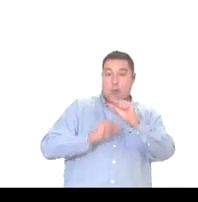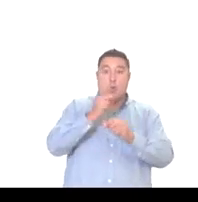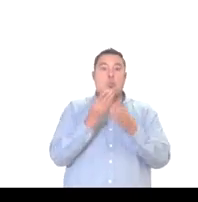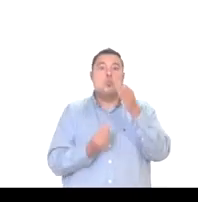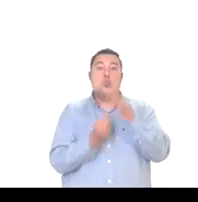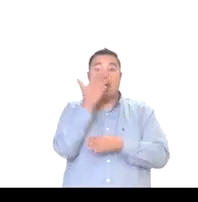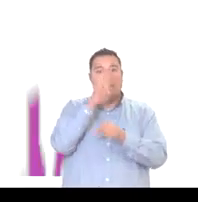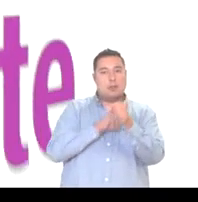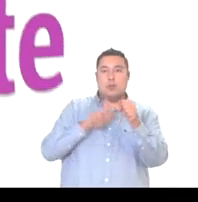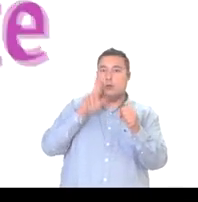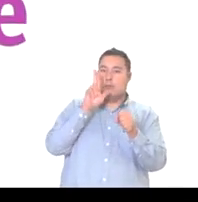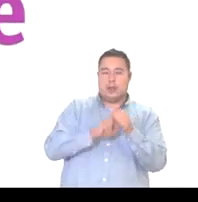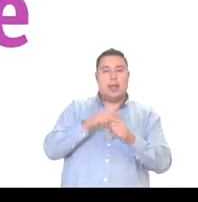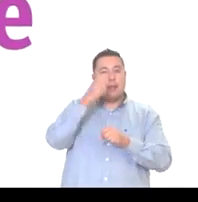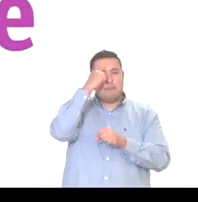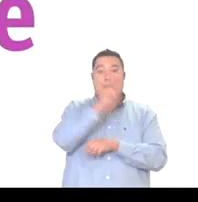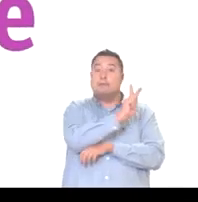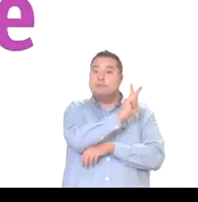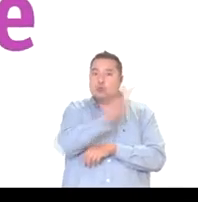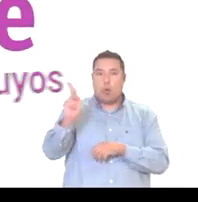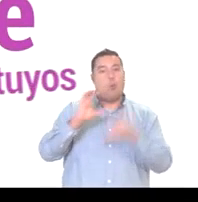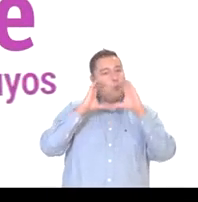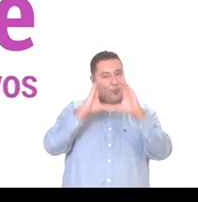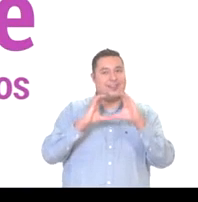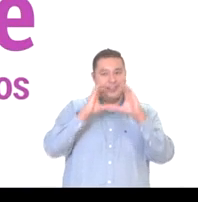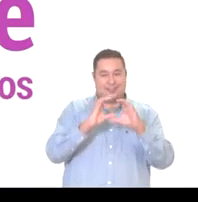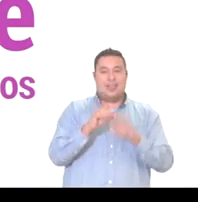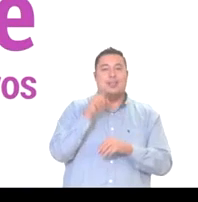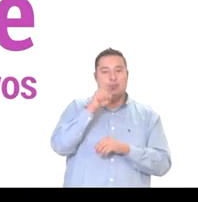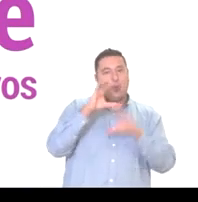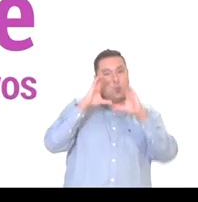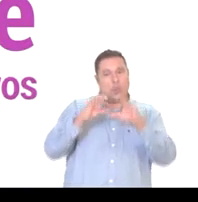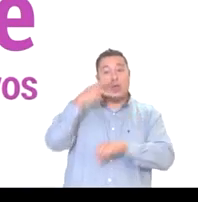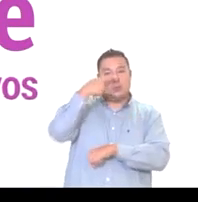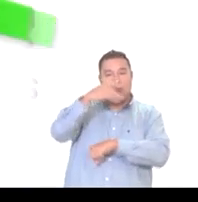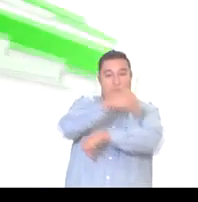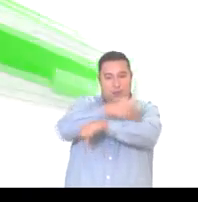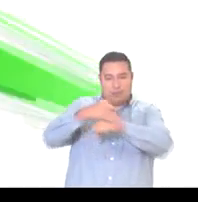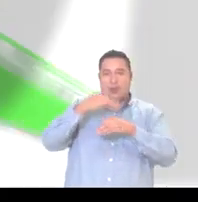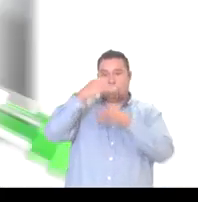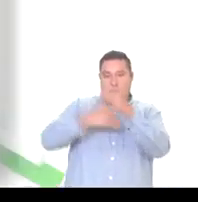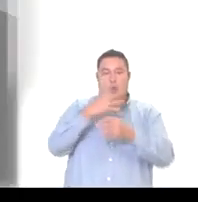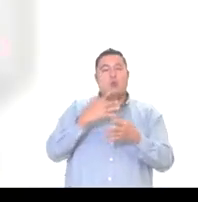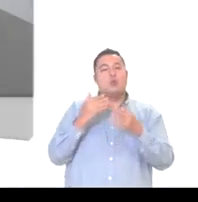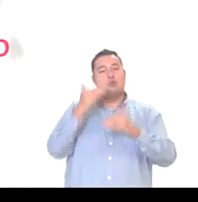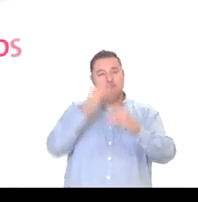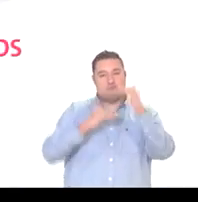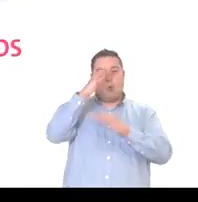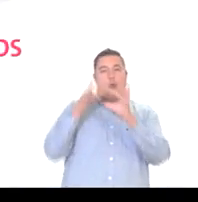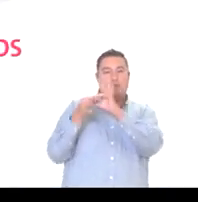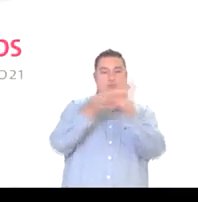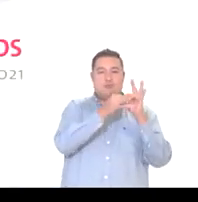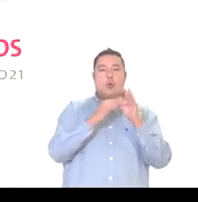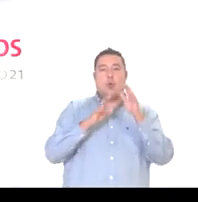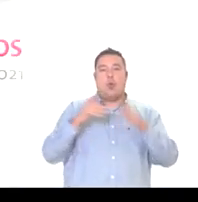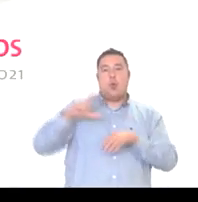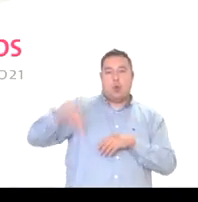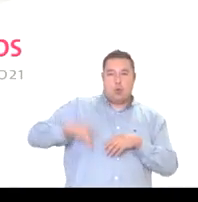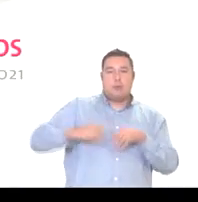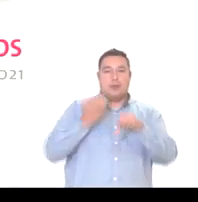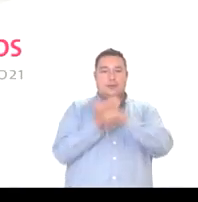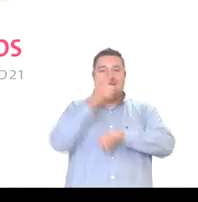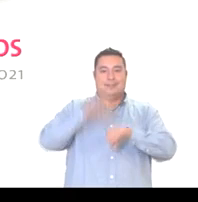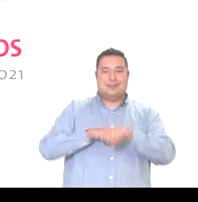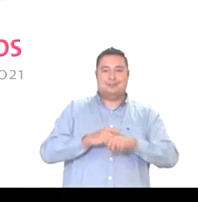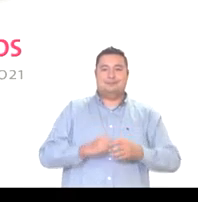La nueva normalidad es para todos. Cuídate y cuida a los tuyos. Prosperemos juntos. Gobierno